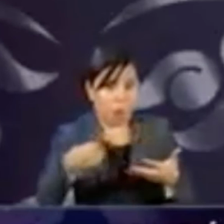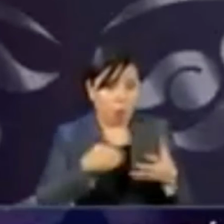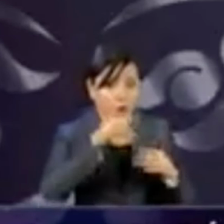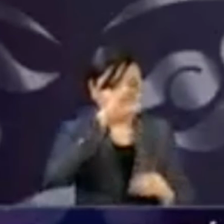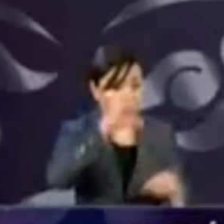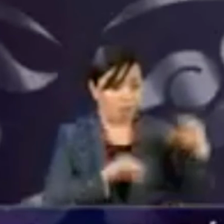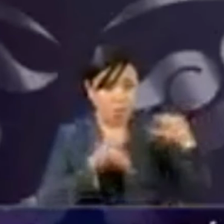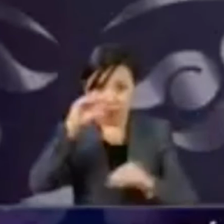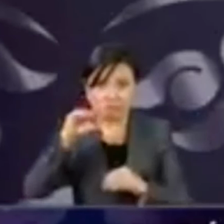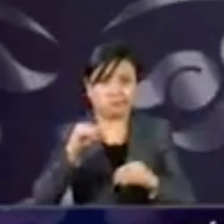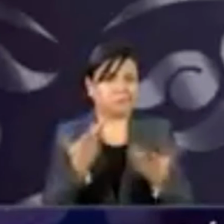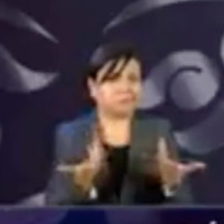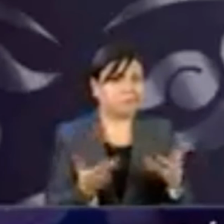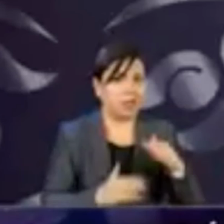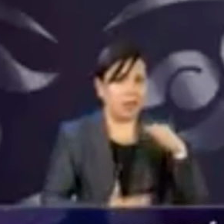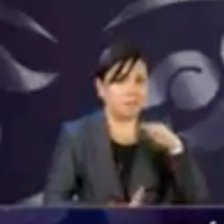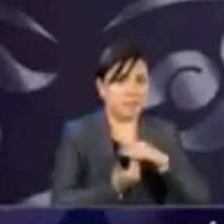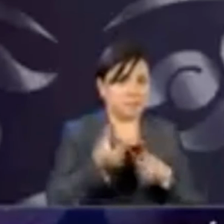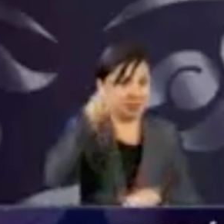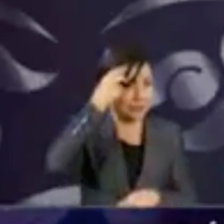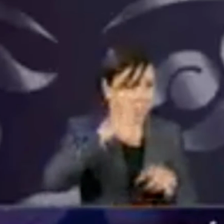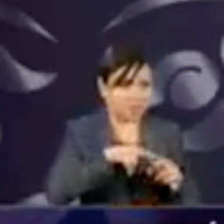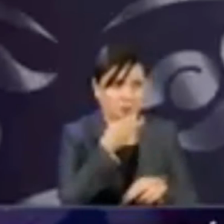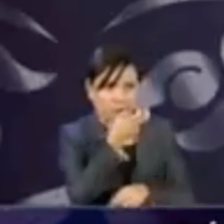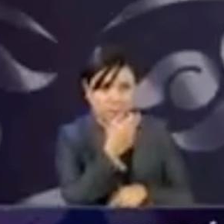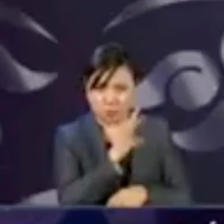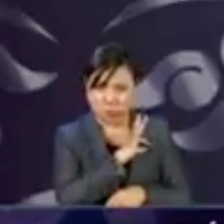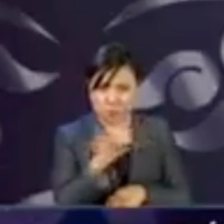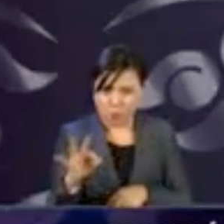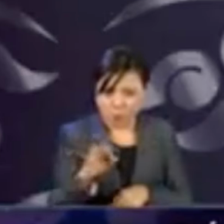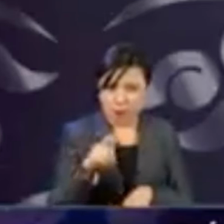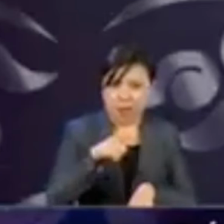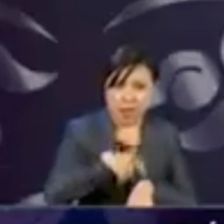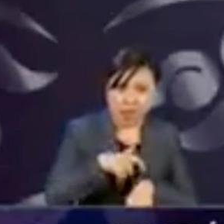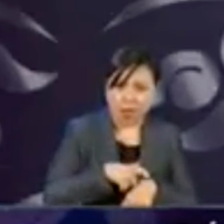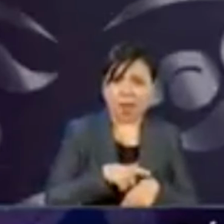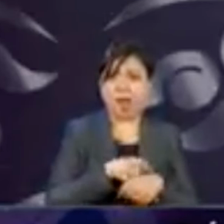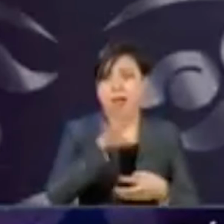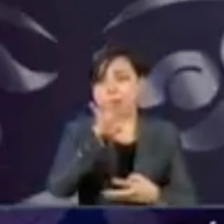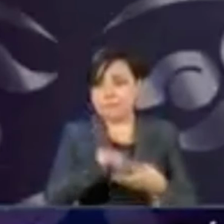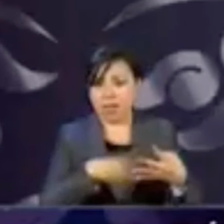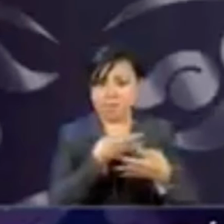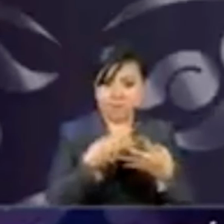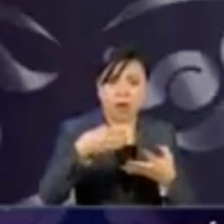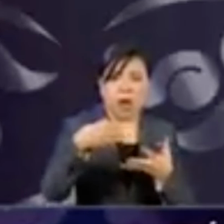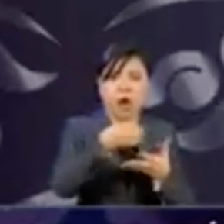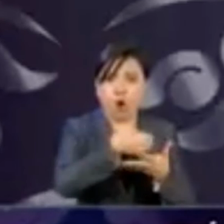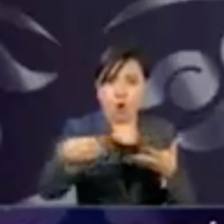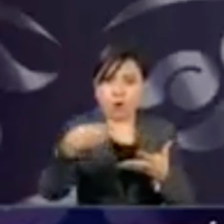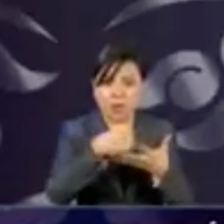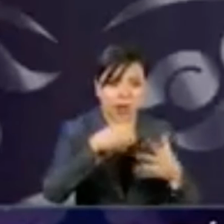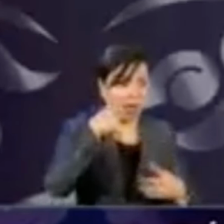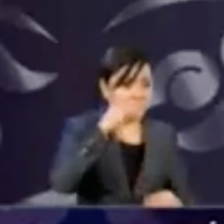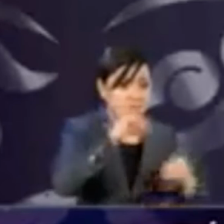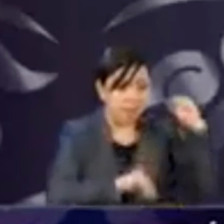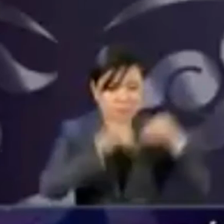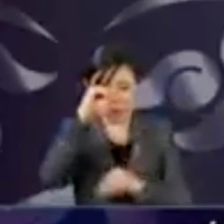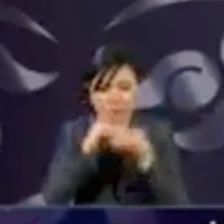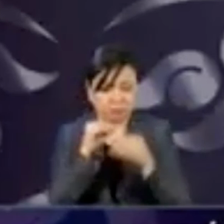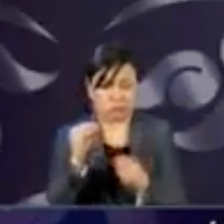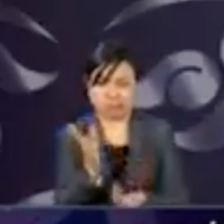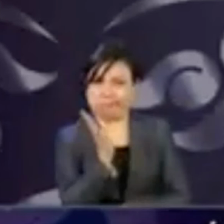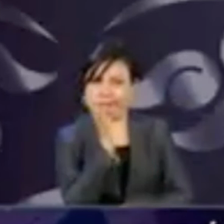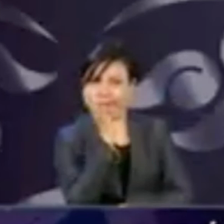mesa directiva para modificar lo que está establecido en ese documento que conocemos como reglamento